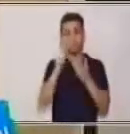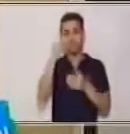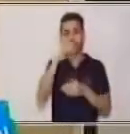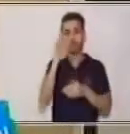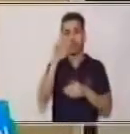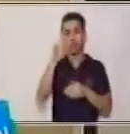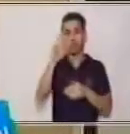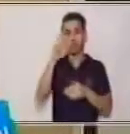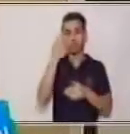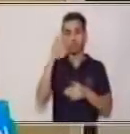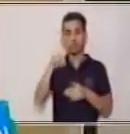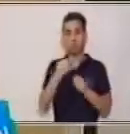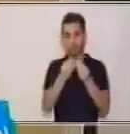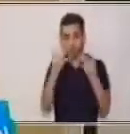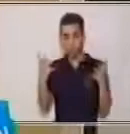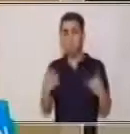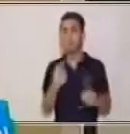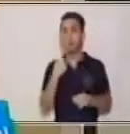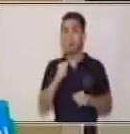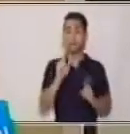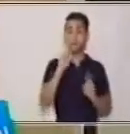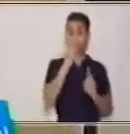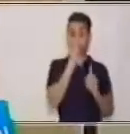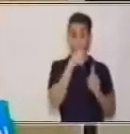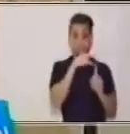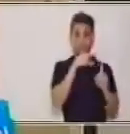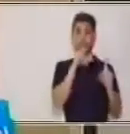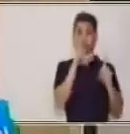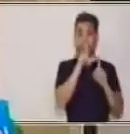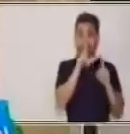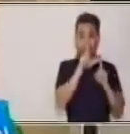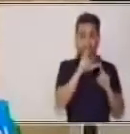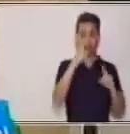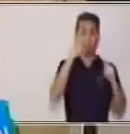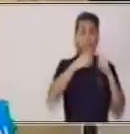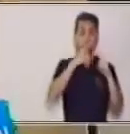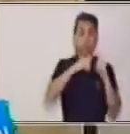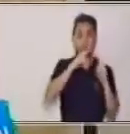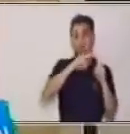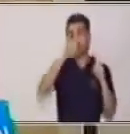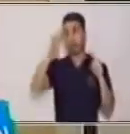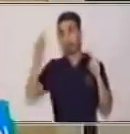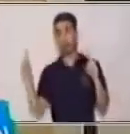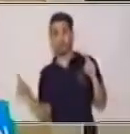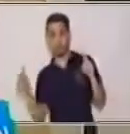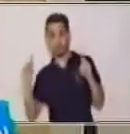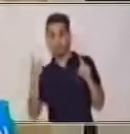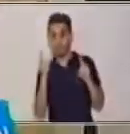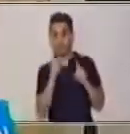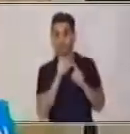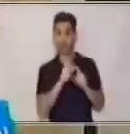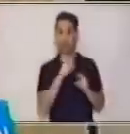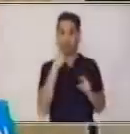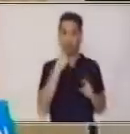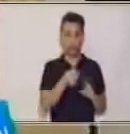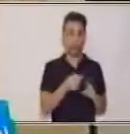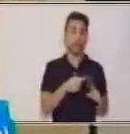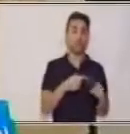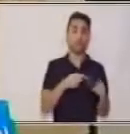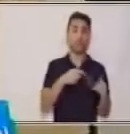El primer término por el primer término. Positivo por positivo. Positivo. X por X.